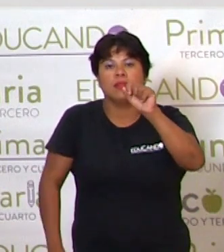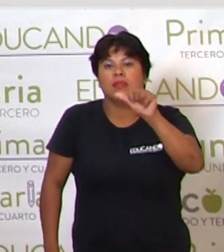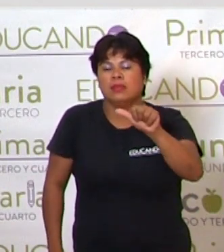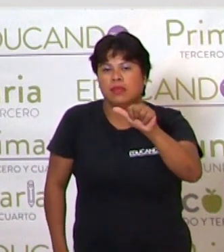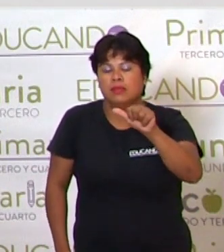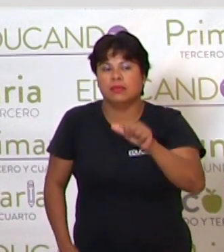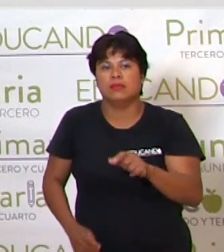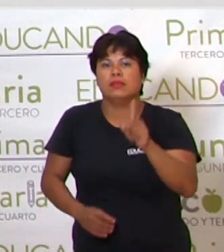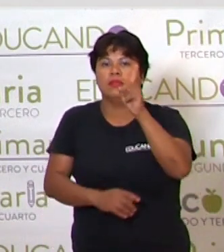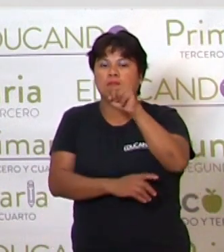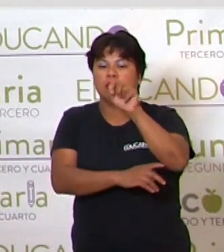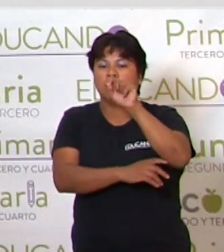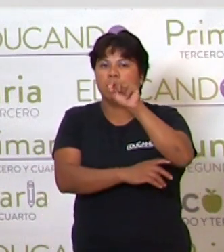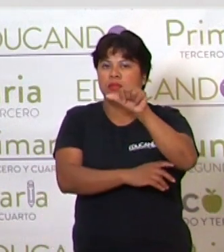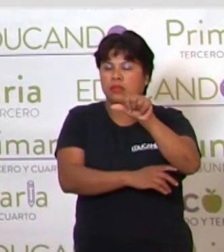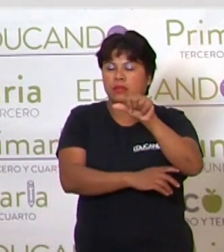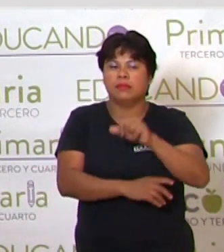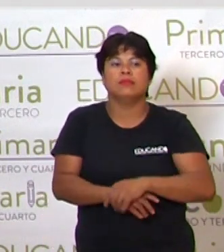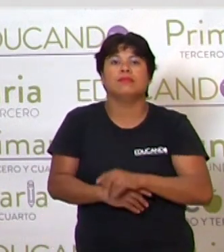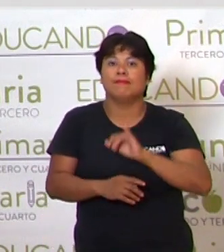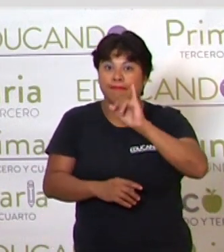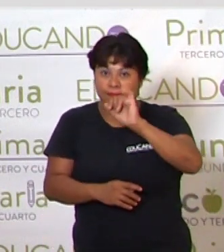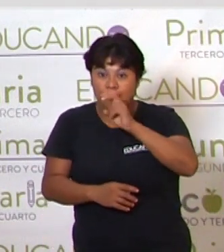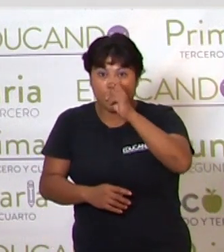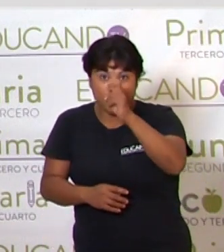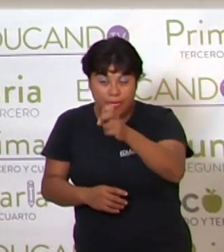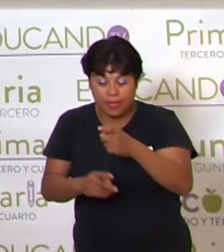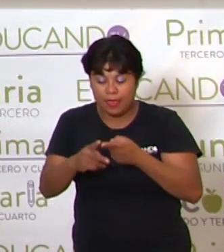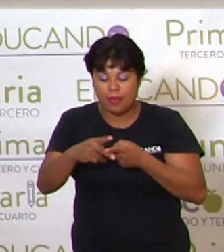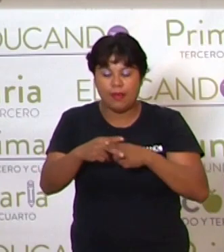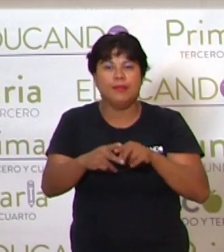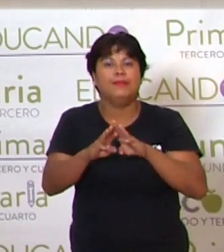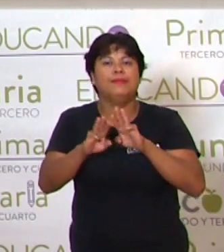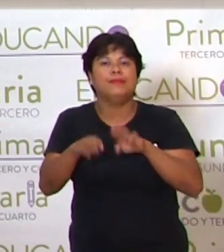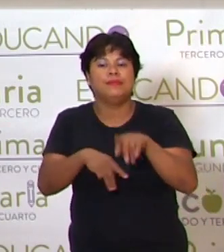126. ¿Sí? Ese ángulo tiene